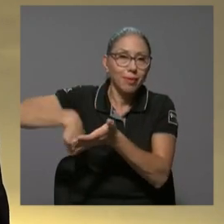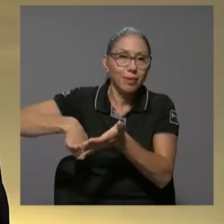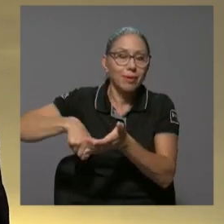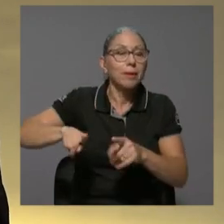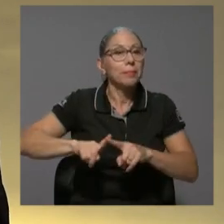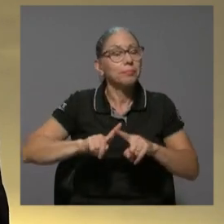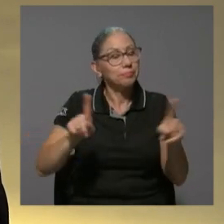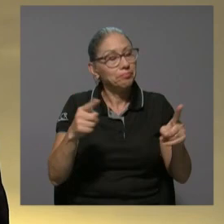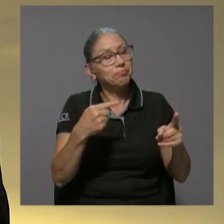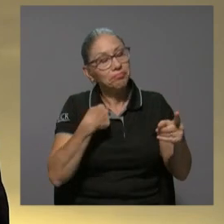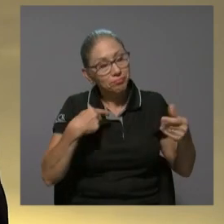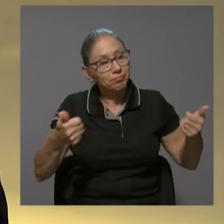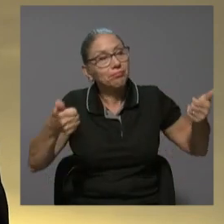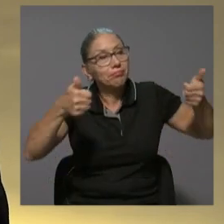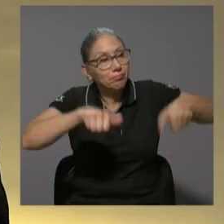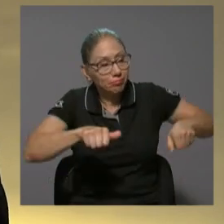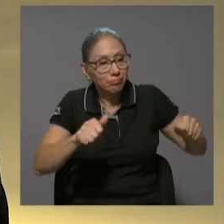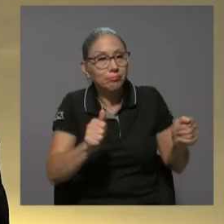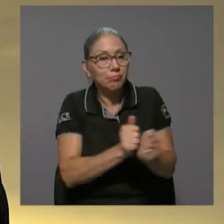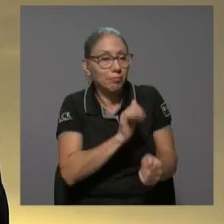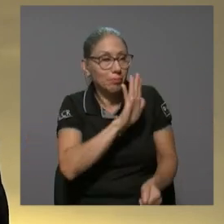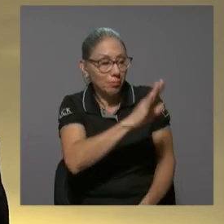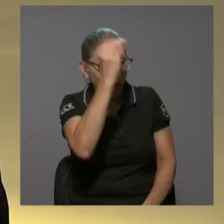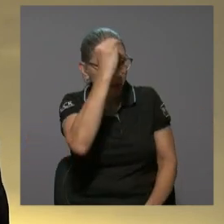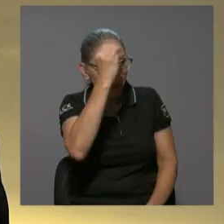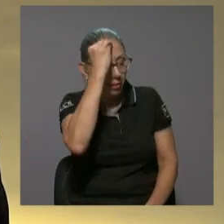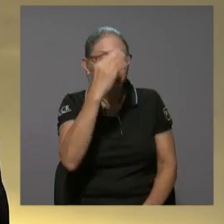comparto la opinión suya. Muchas gracias.